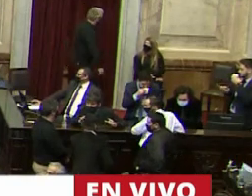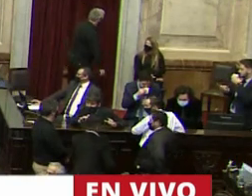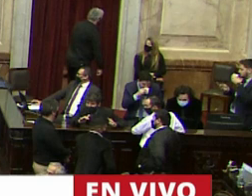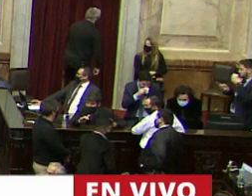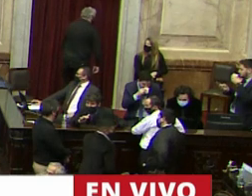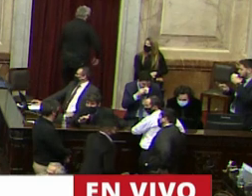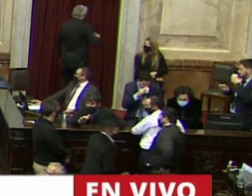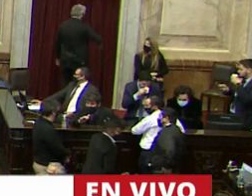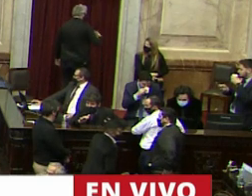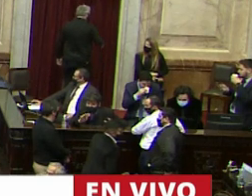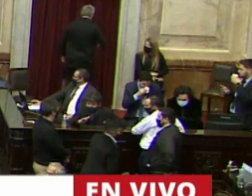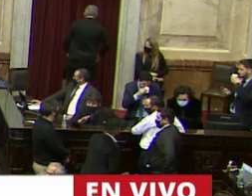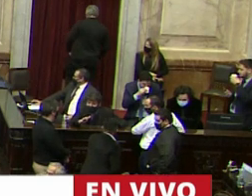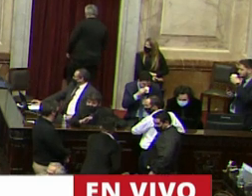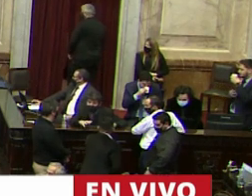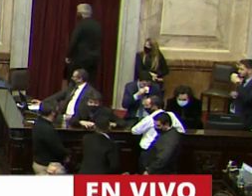her